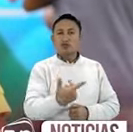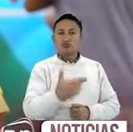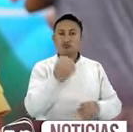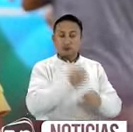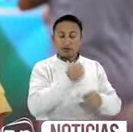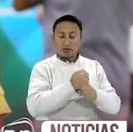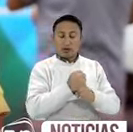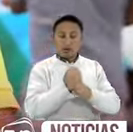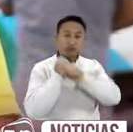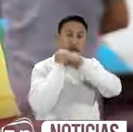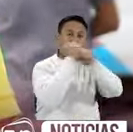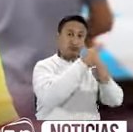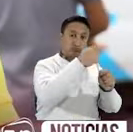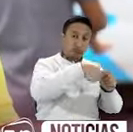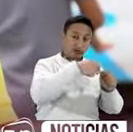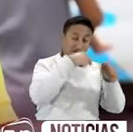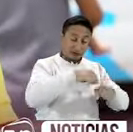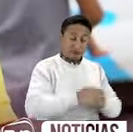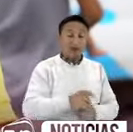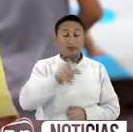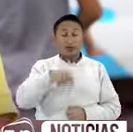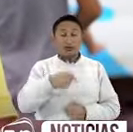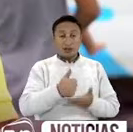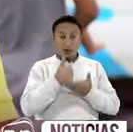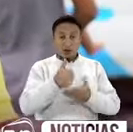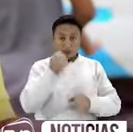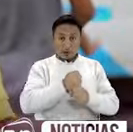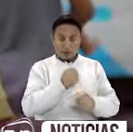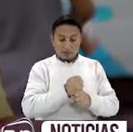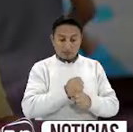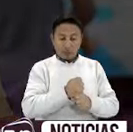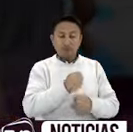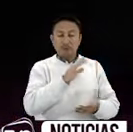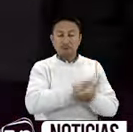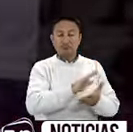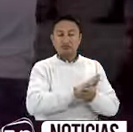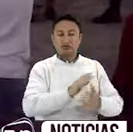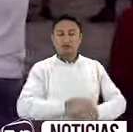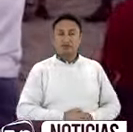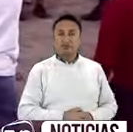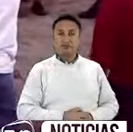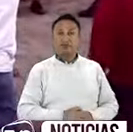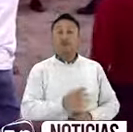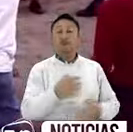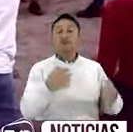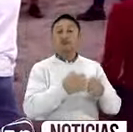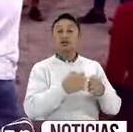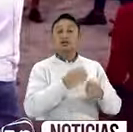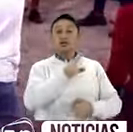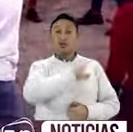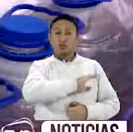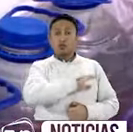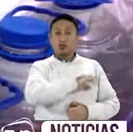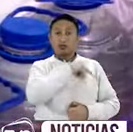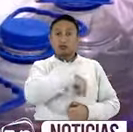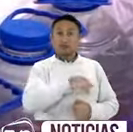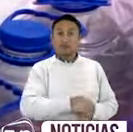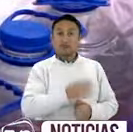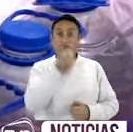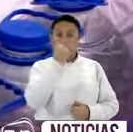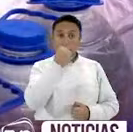de la pesca que genera el día a día de nuestra gente se realice de buena manera. Equipos municipales entregaron